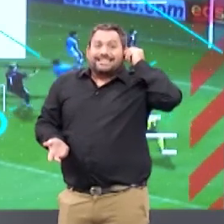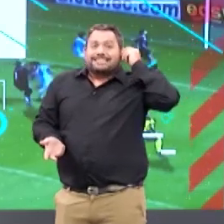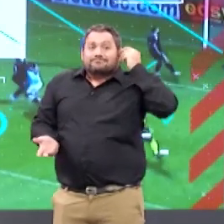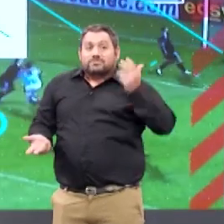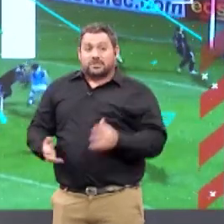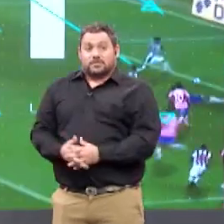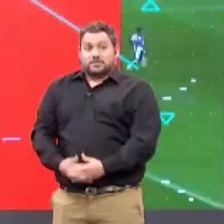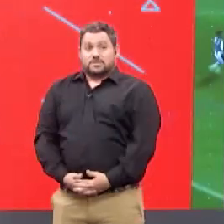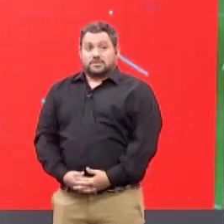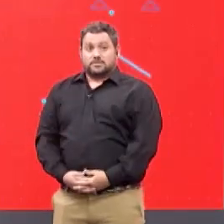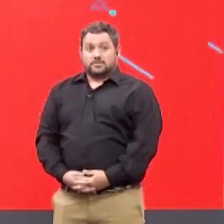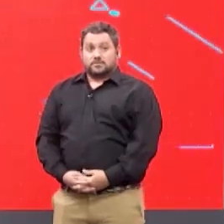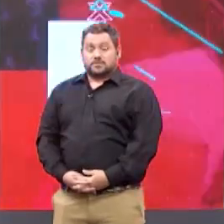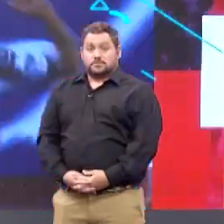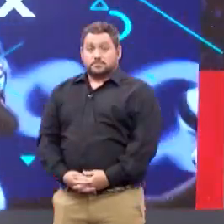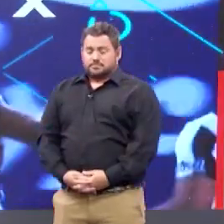en